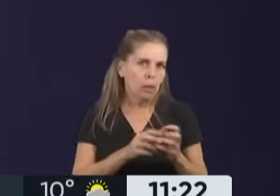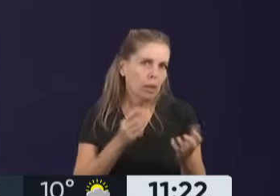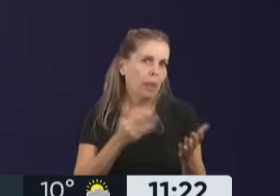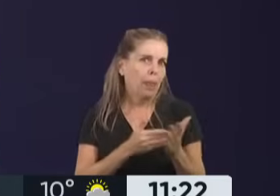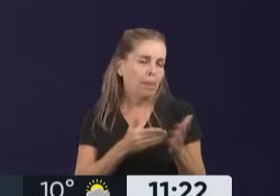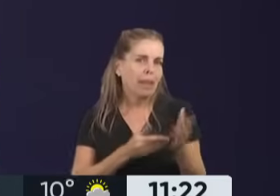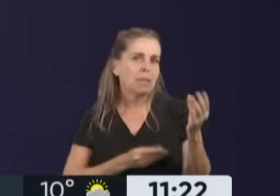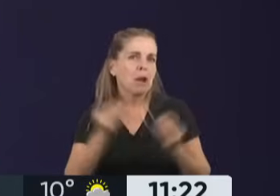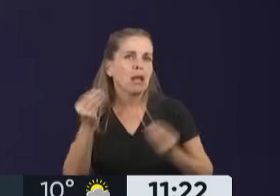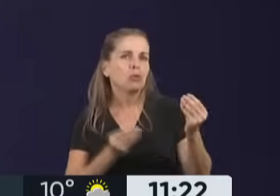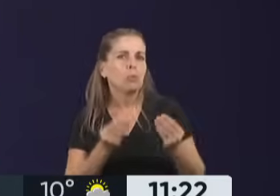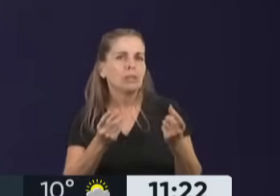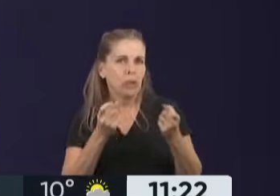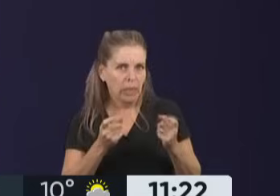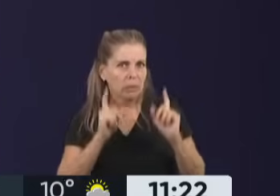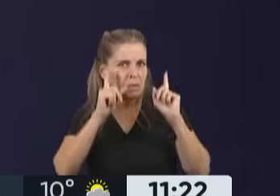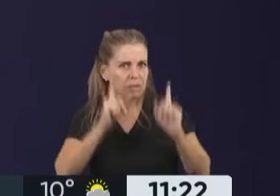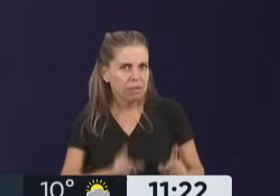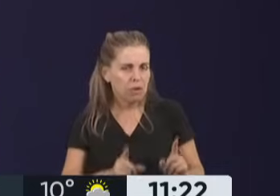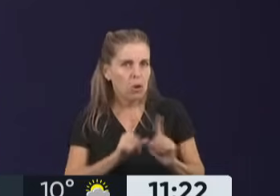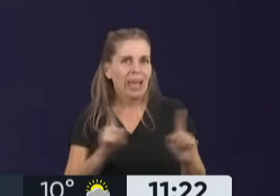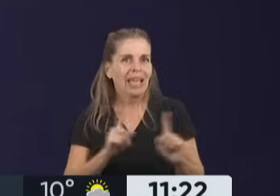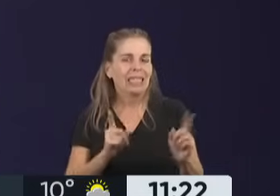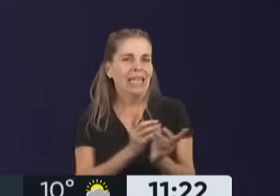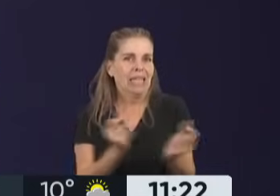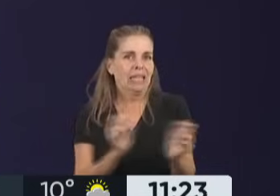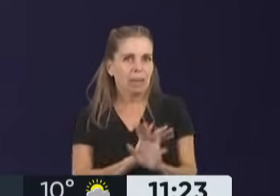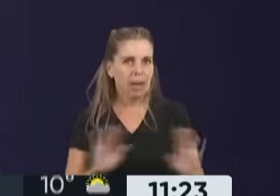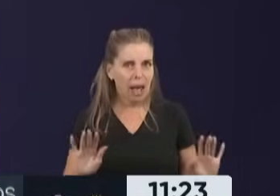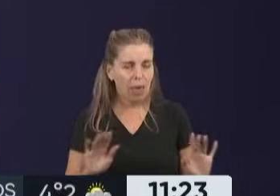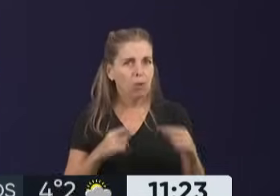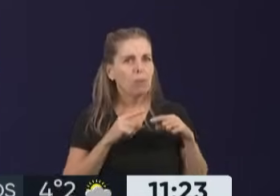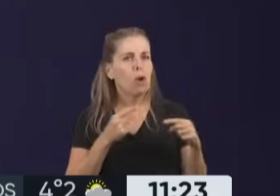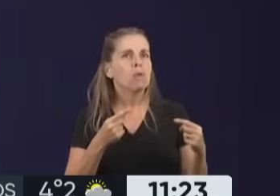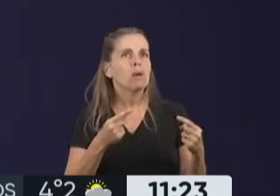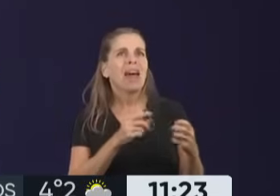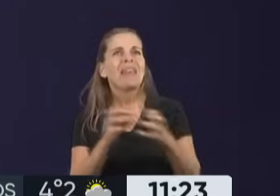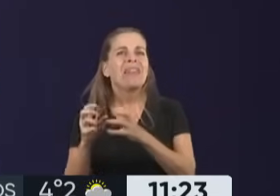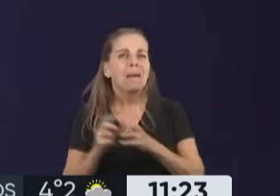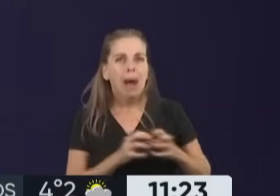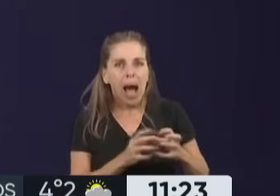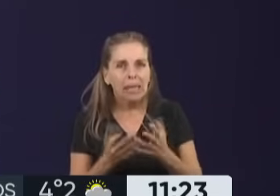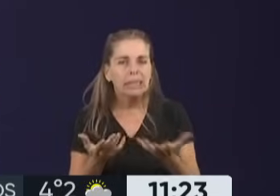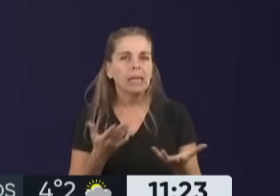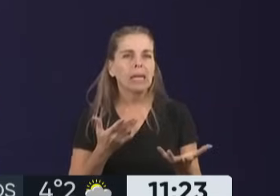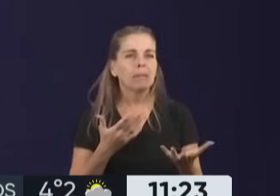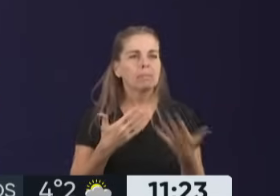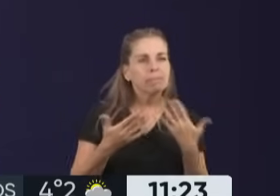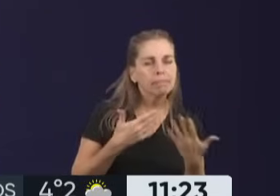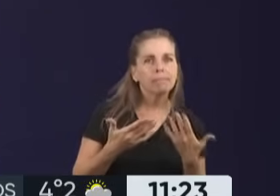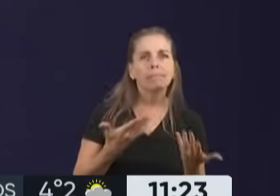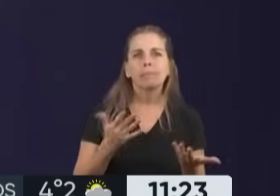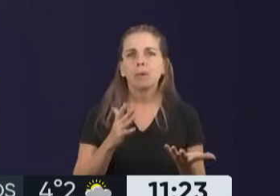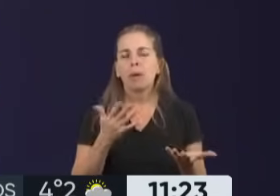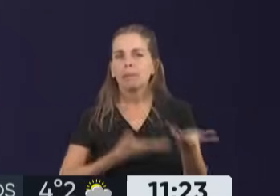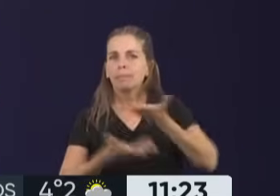presupuestarias que existan. Esto no hay duda, lo dije ayer, la discusión o el debate o el intercambio de